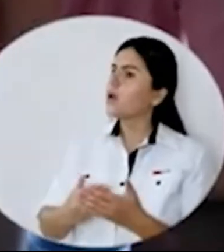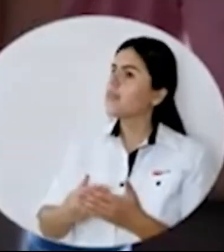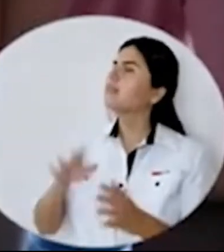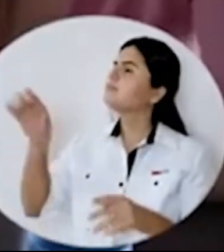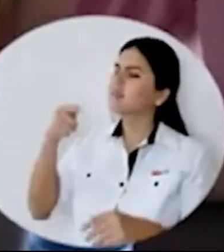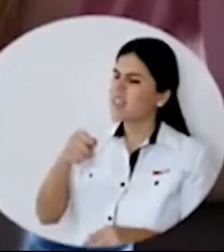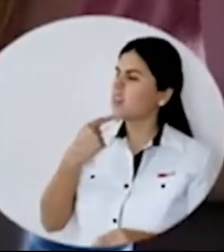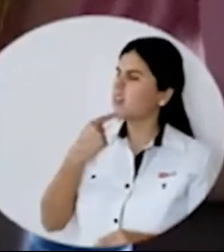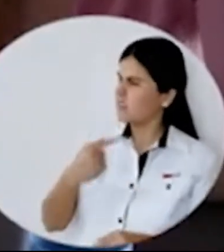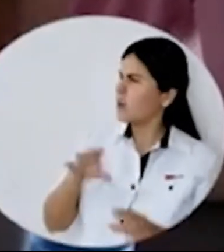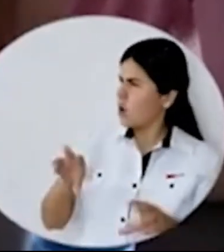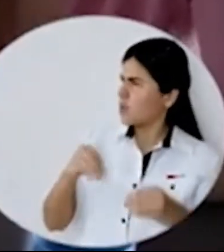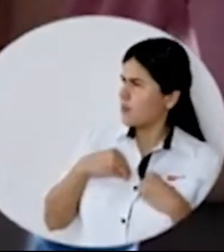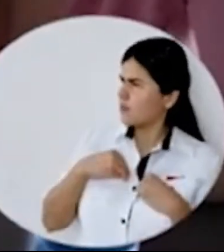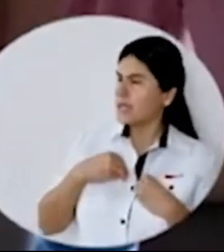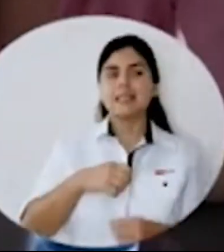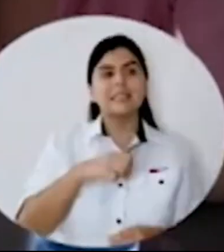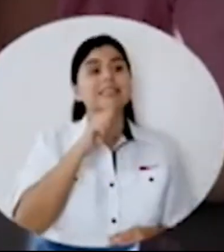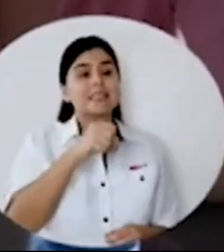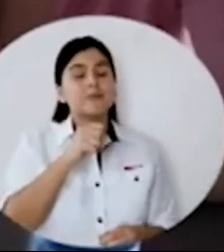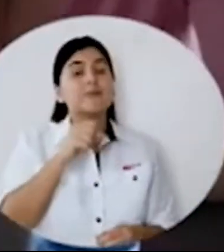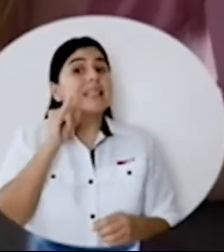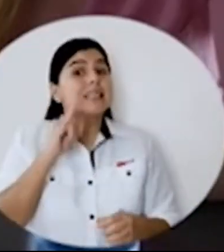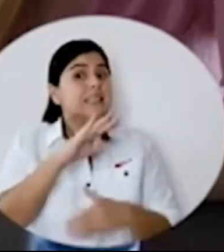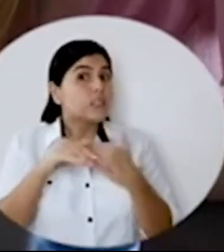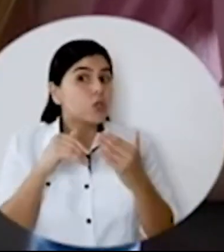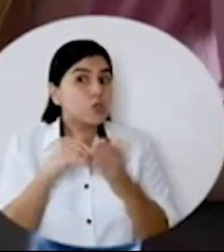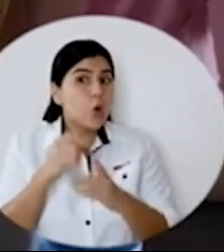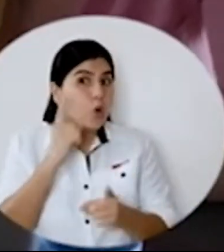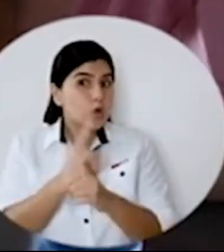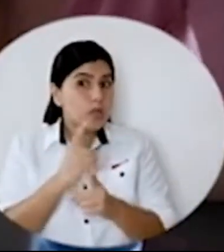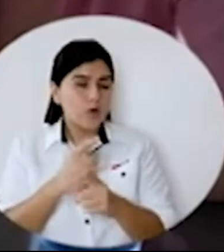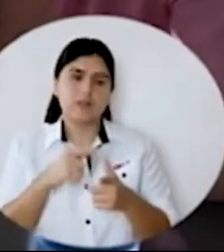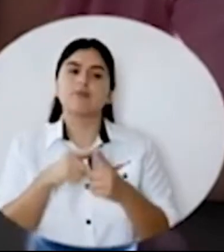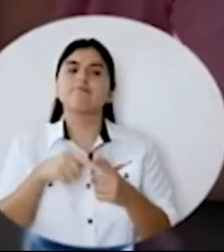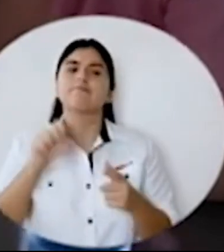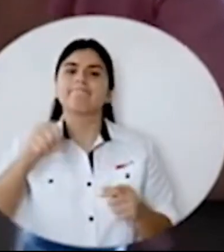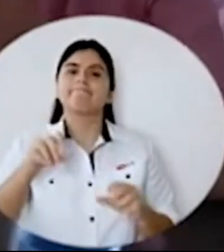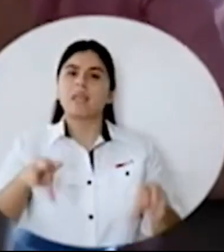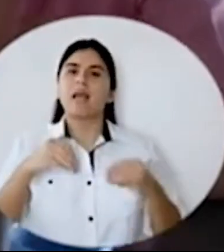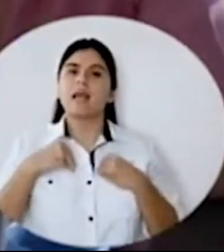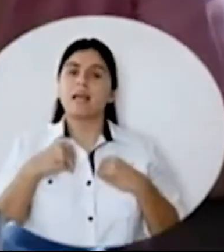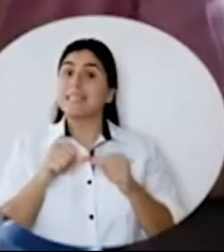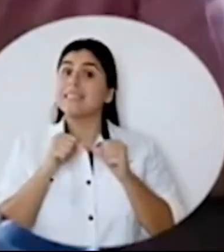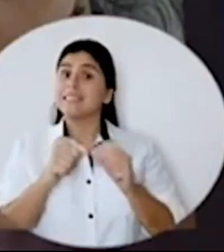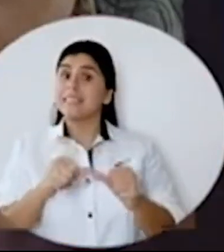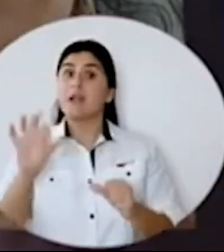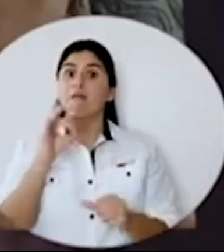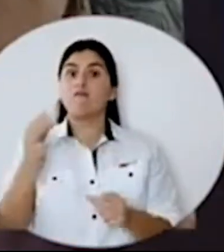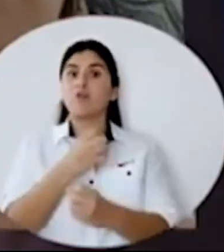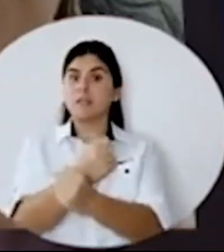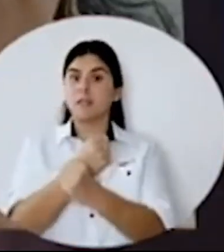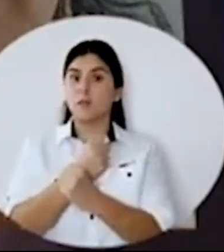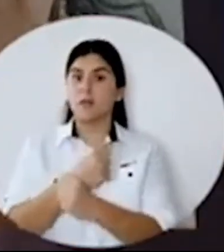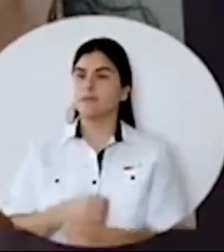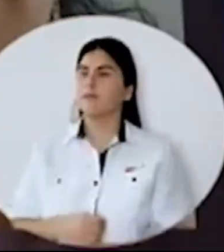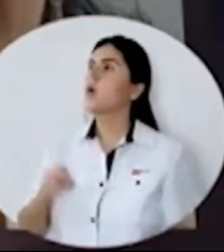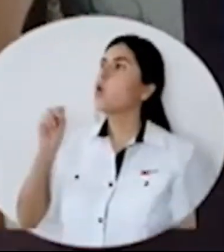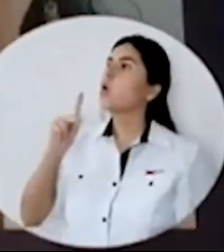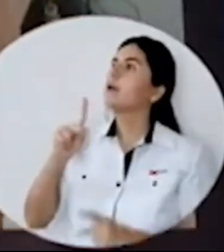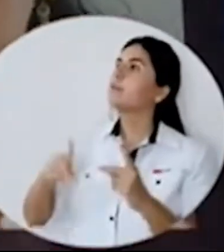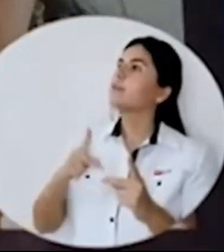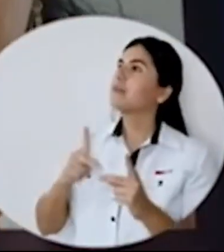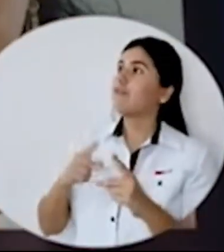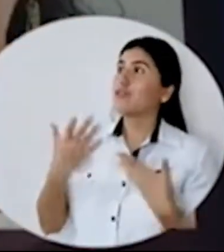validar? Exacto. Si todo está correcto, valida y continúa con el mecanismo de seguridad. Ok, perfecto, ya le